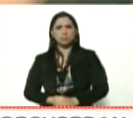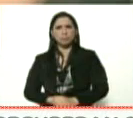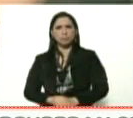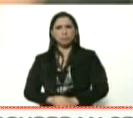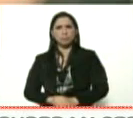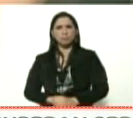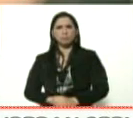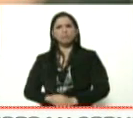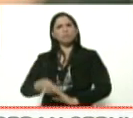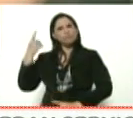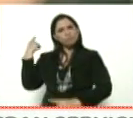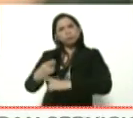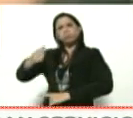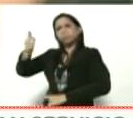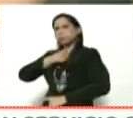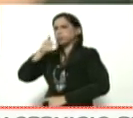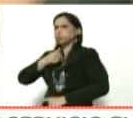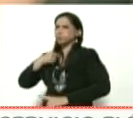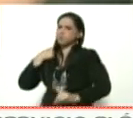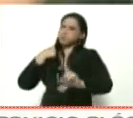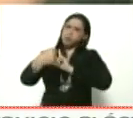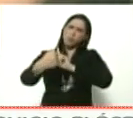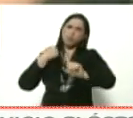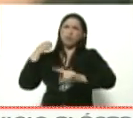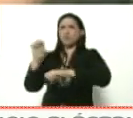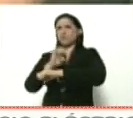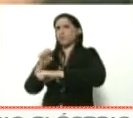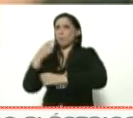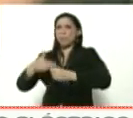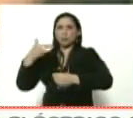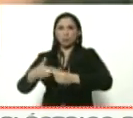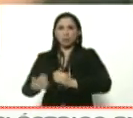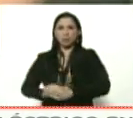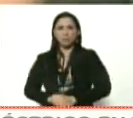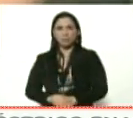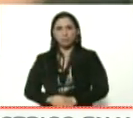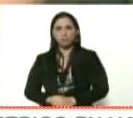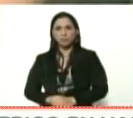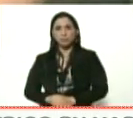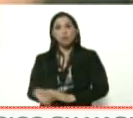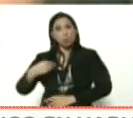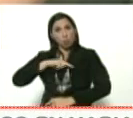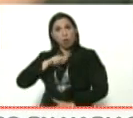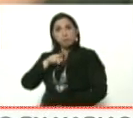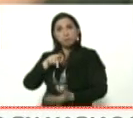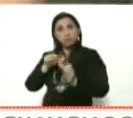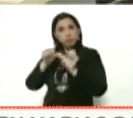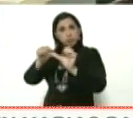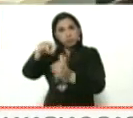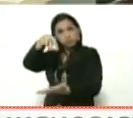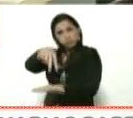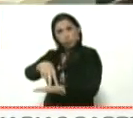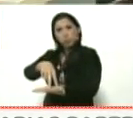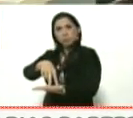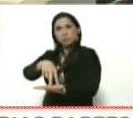Que hayamos resistido todas las agresiones económicas, petroleras, y que estemos de pie.